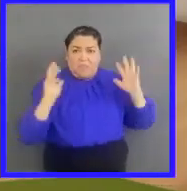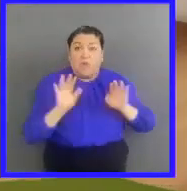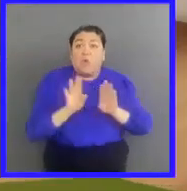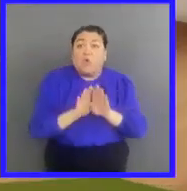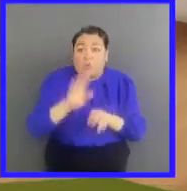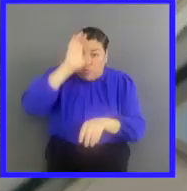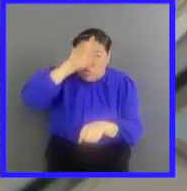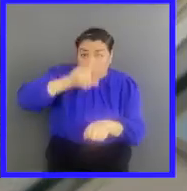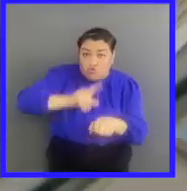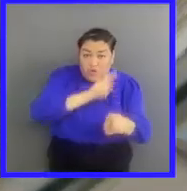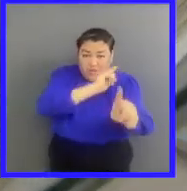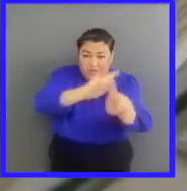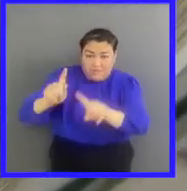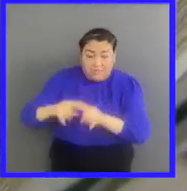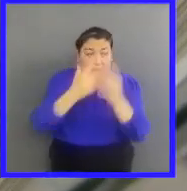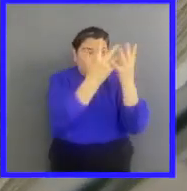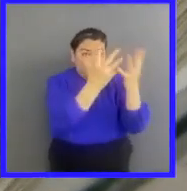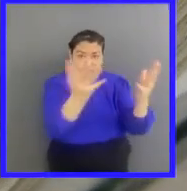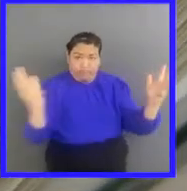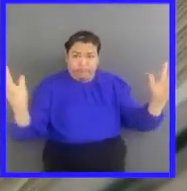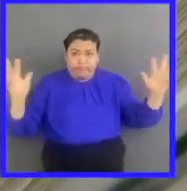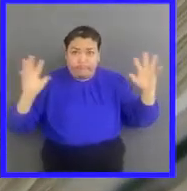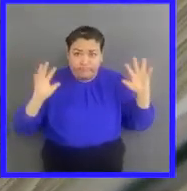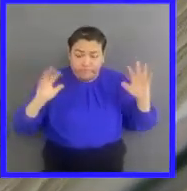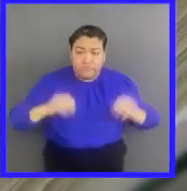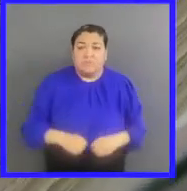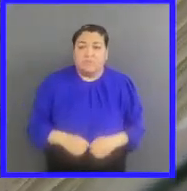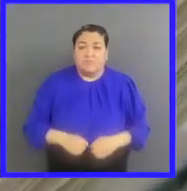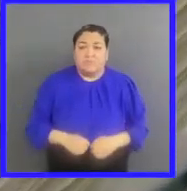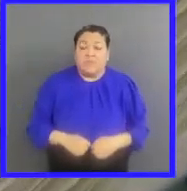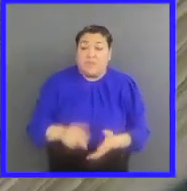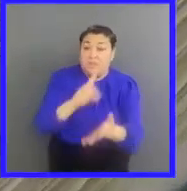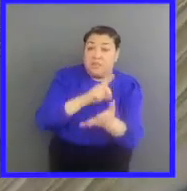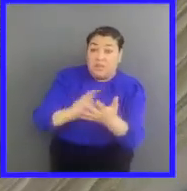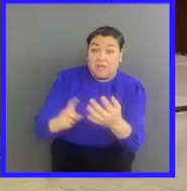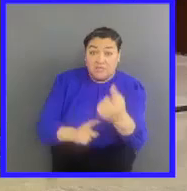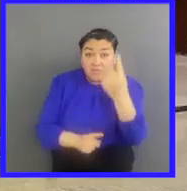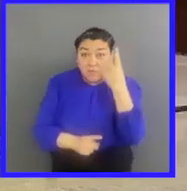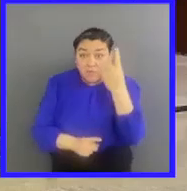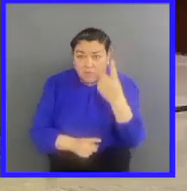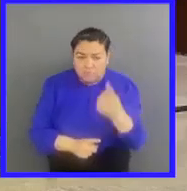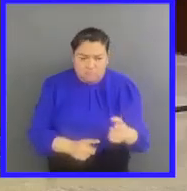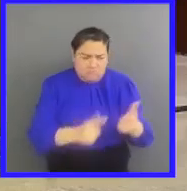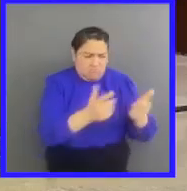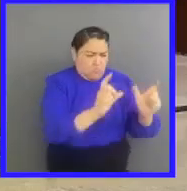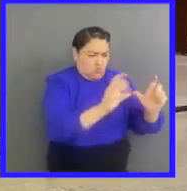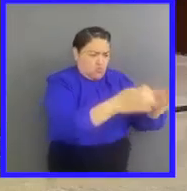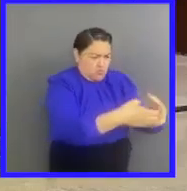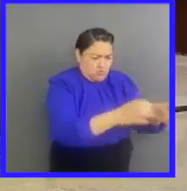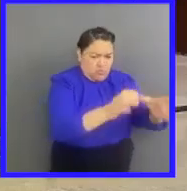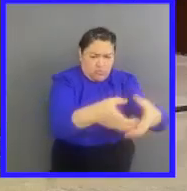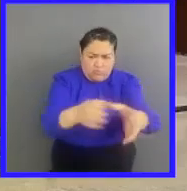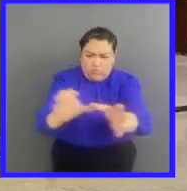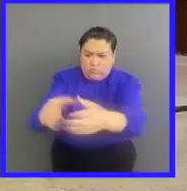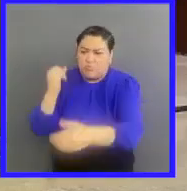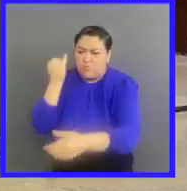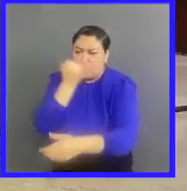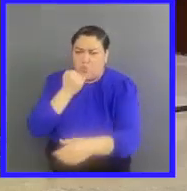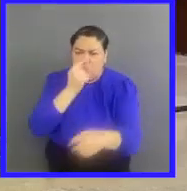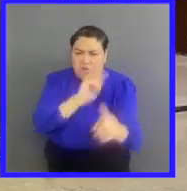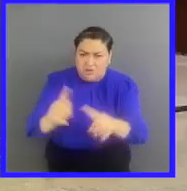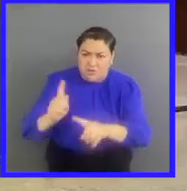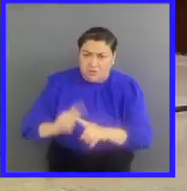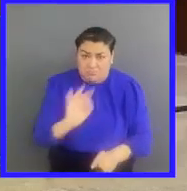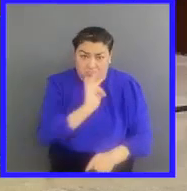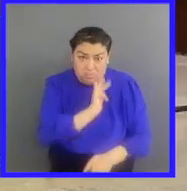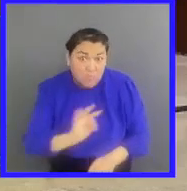jurídico. ¿Puede haber un solo derecho en un país de muchas culturas? Con esta interrogante, la exposición documental